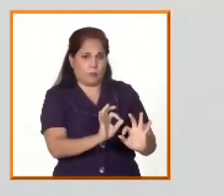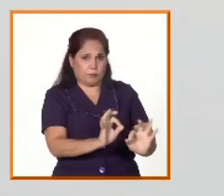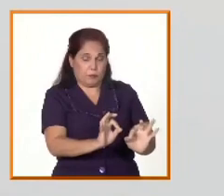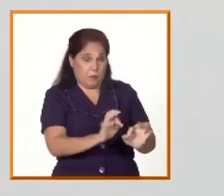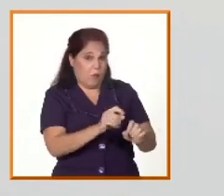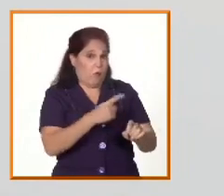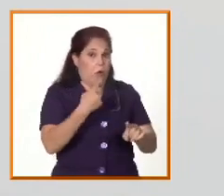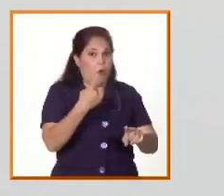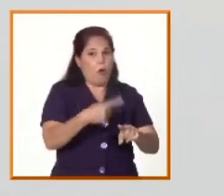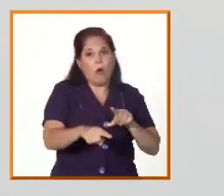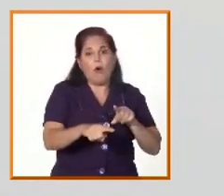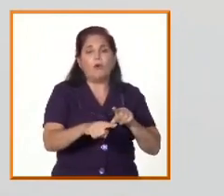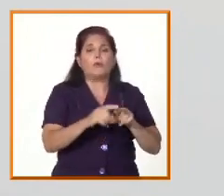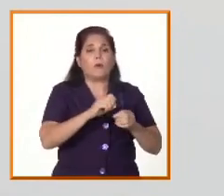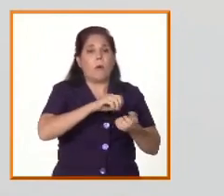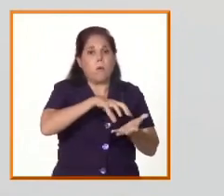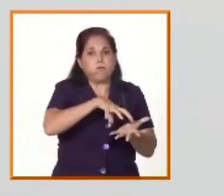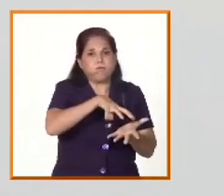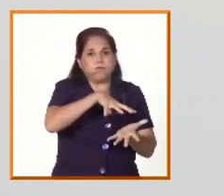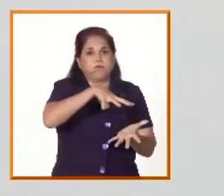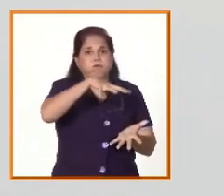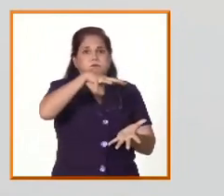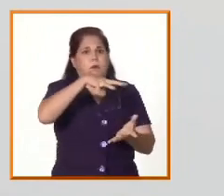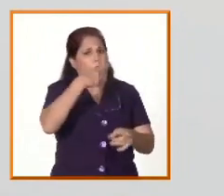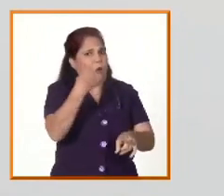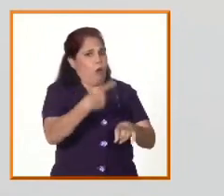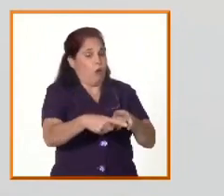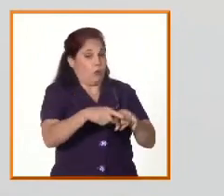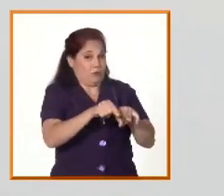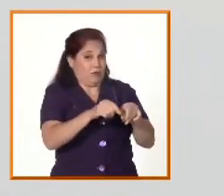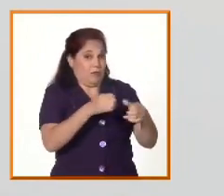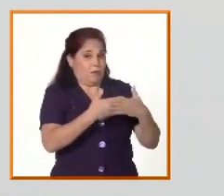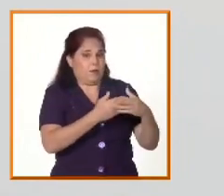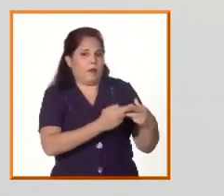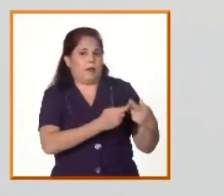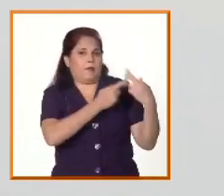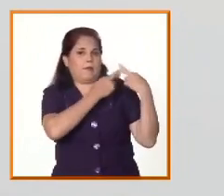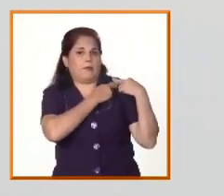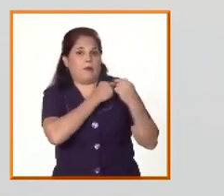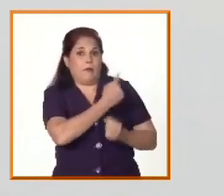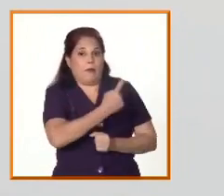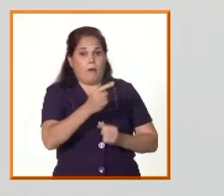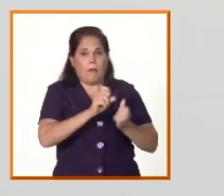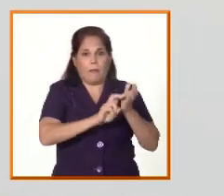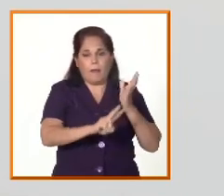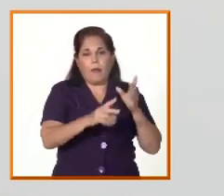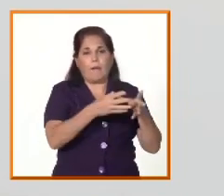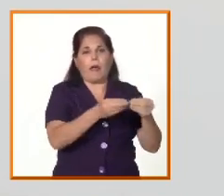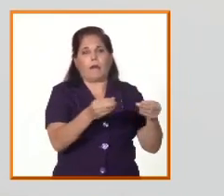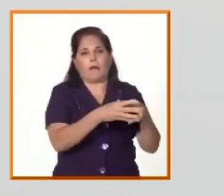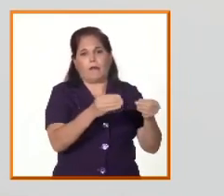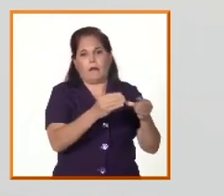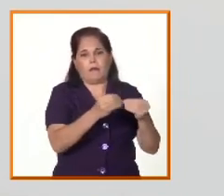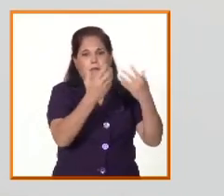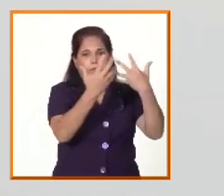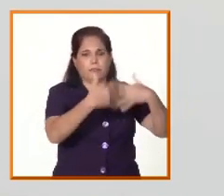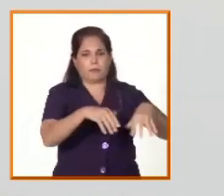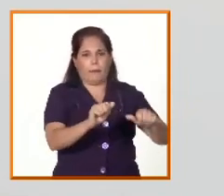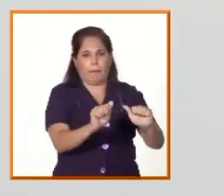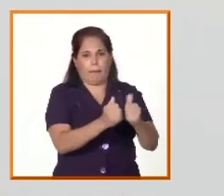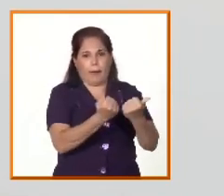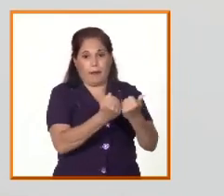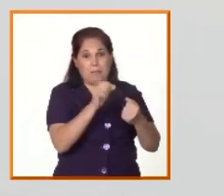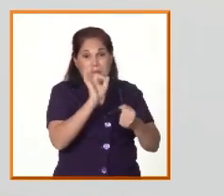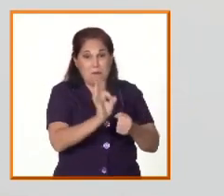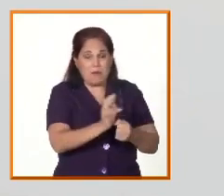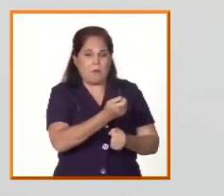además la levadura los mejoradores es decir la empresa responsable de la provincia todas las materias primas para elaborar la producción de pan que va con destino